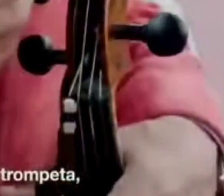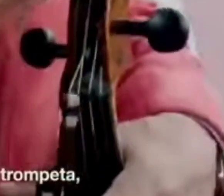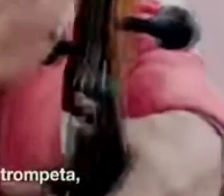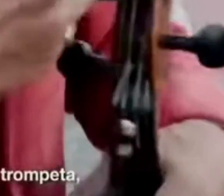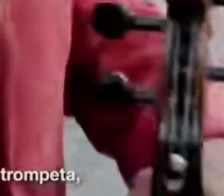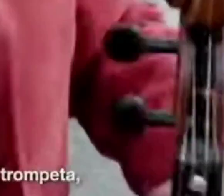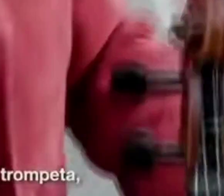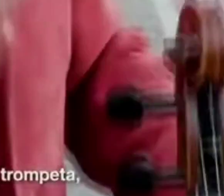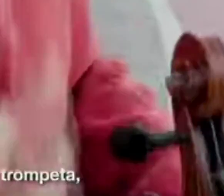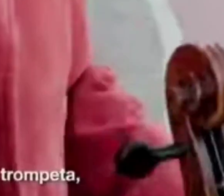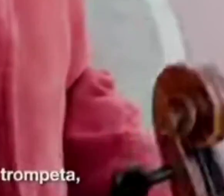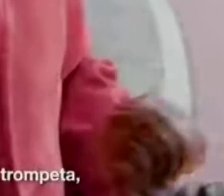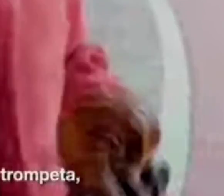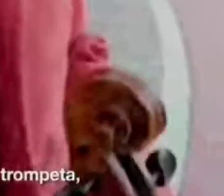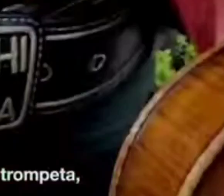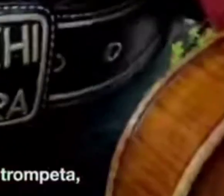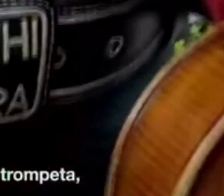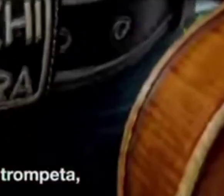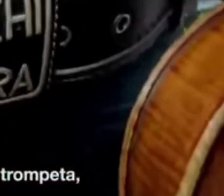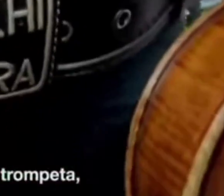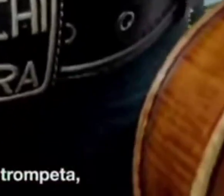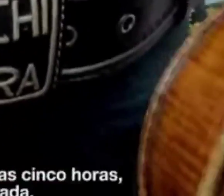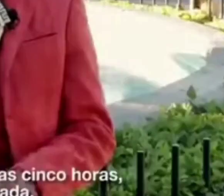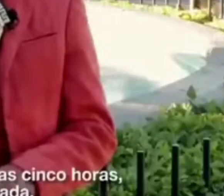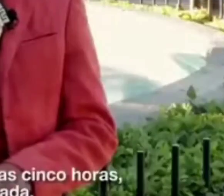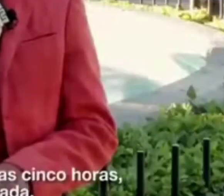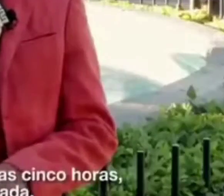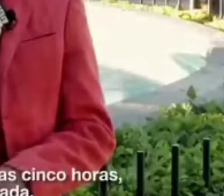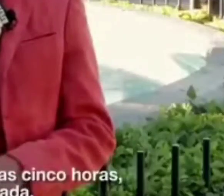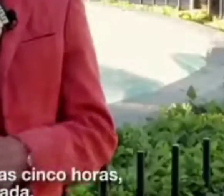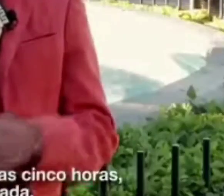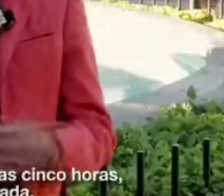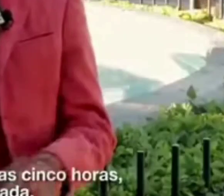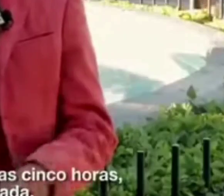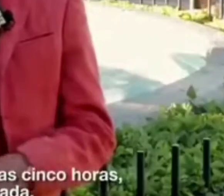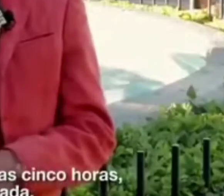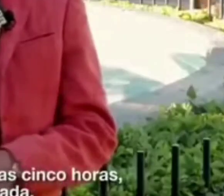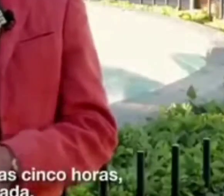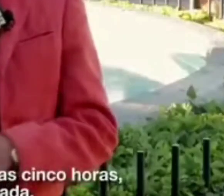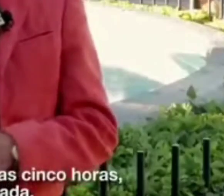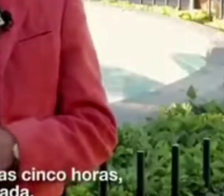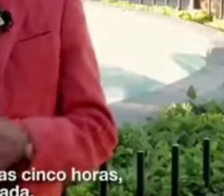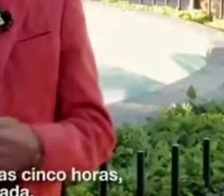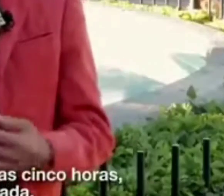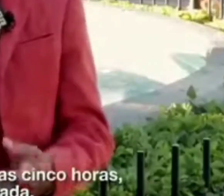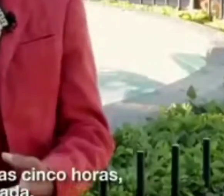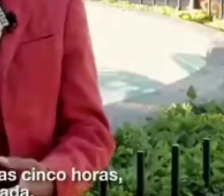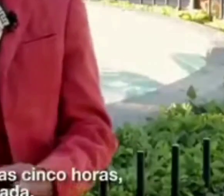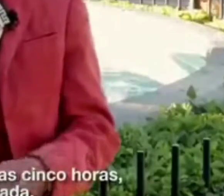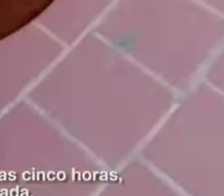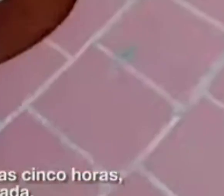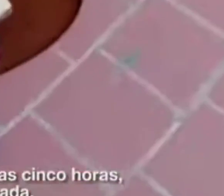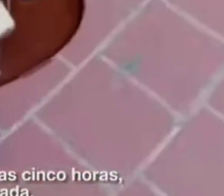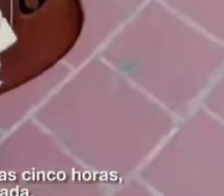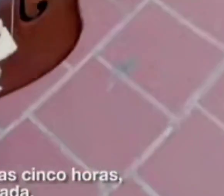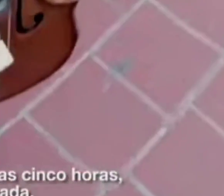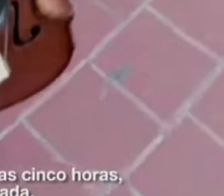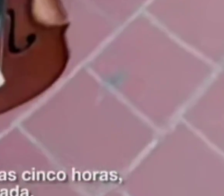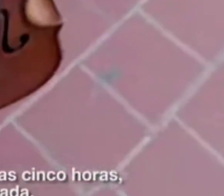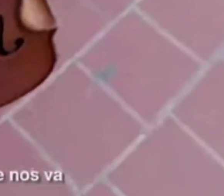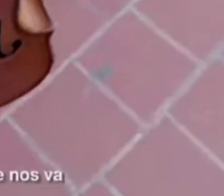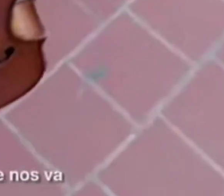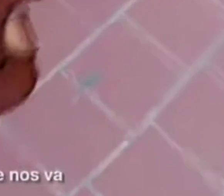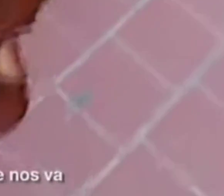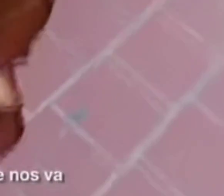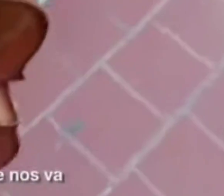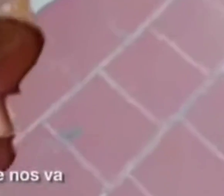la guitarra, la trompeta, el violín y la vihuela. Trabaja uno por hora, sabes que salen unas 5 horas, a veces 2, hay veces que nada,